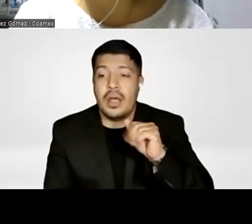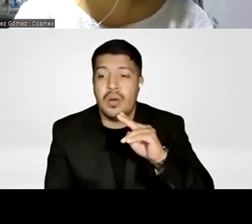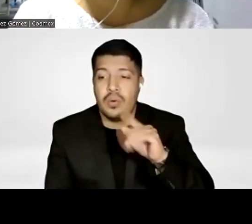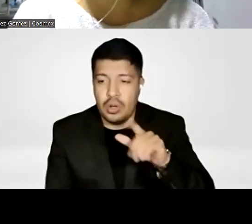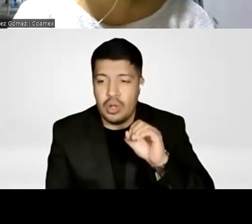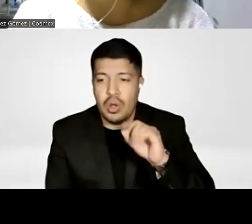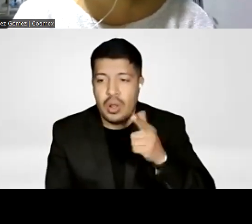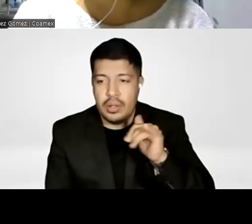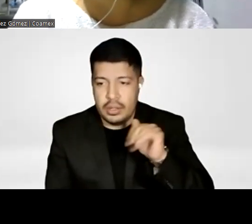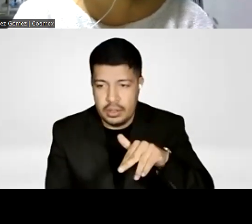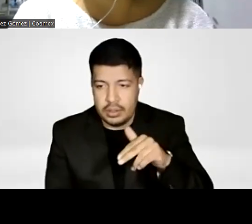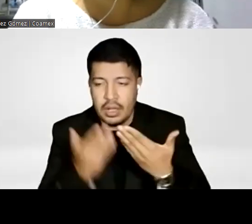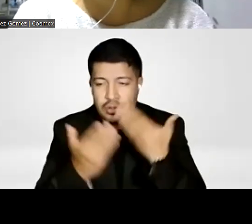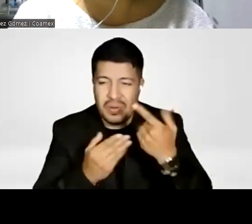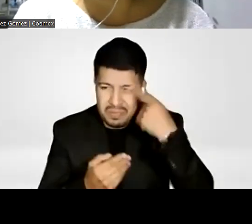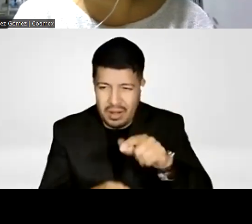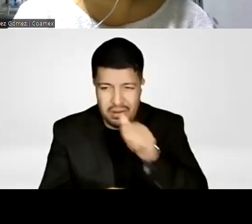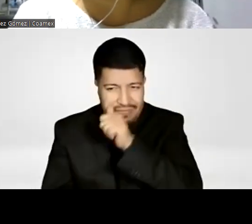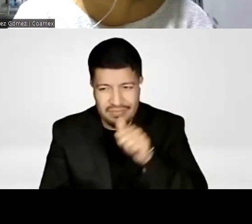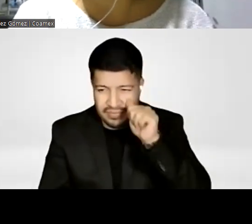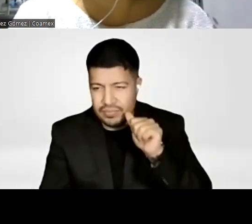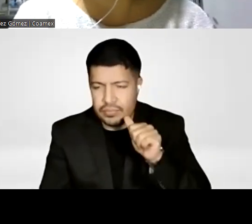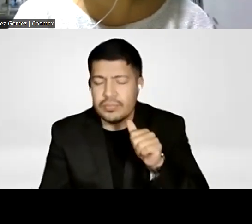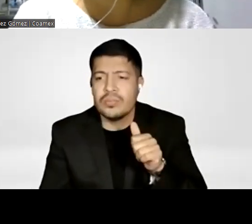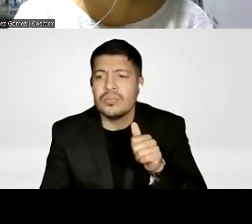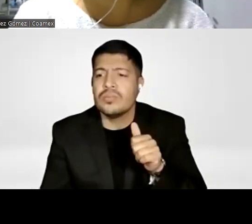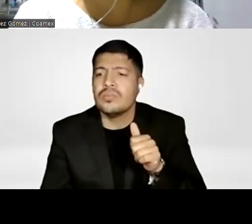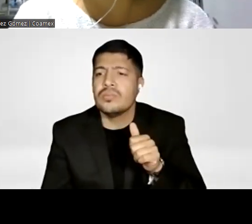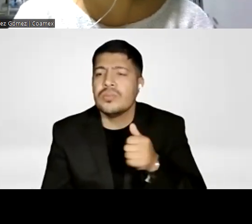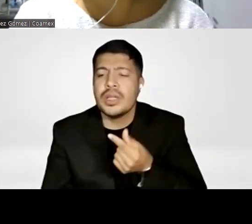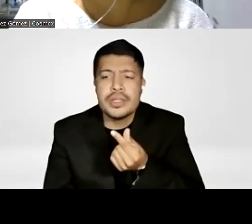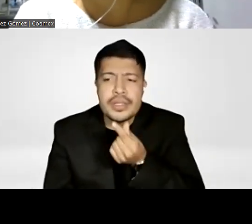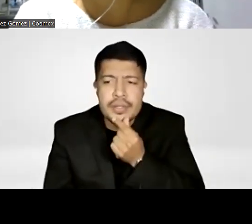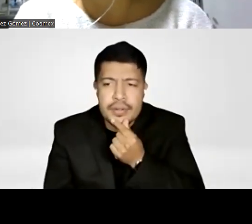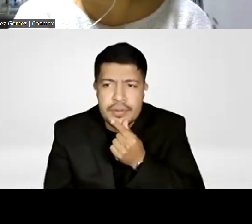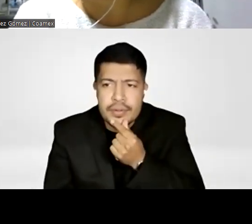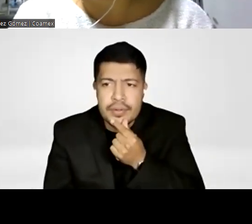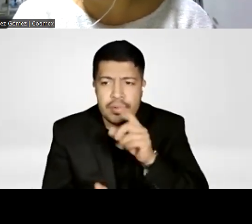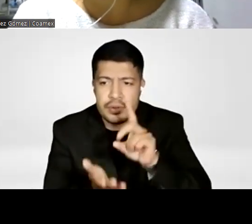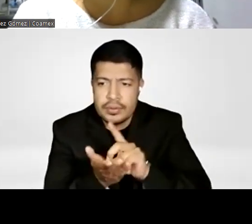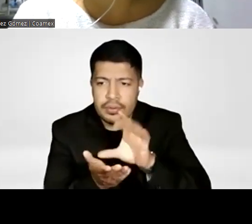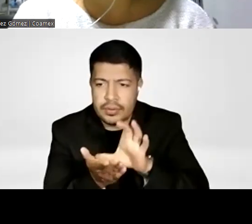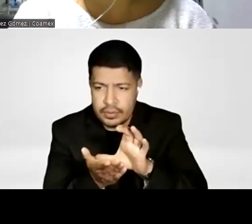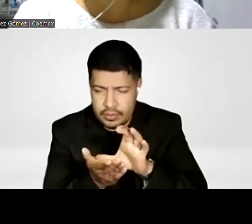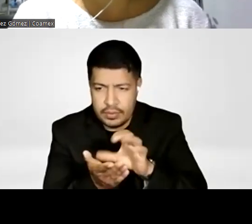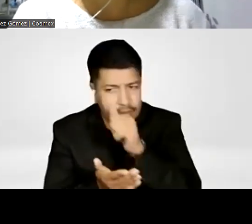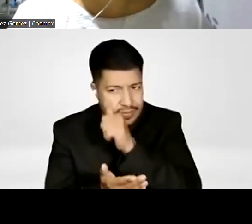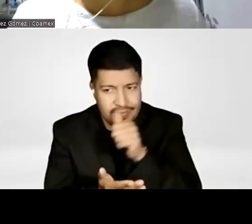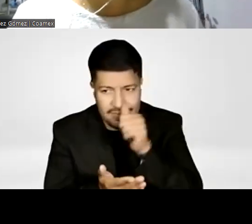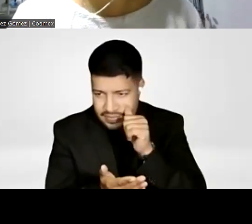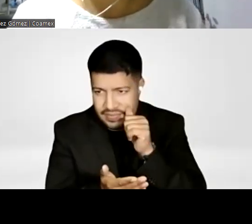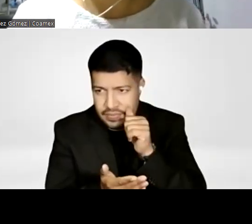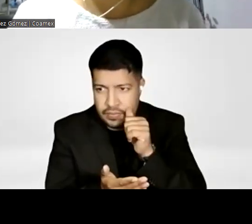pregunta es, ¿qué diferencias se toman en cuenta al diagnosticar a niños que tienen discapacidad visual y que hay sospecha de